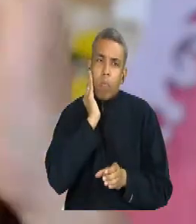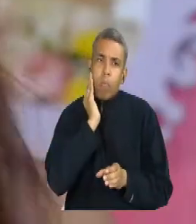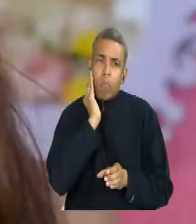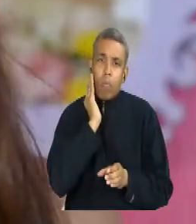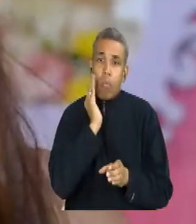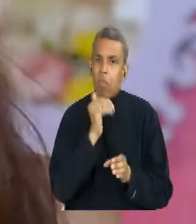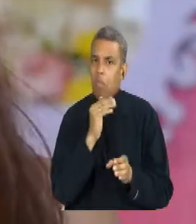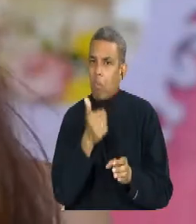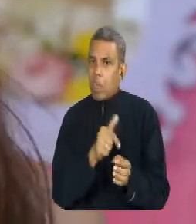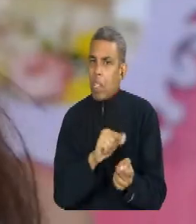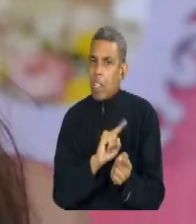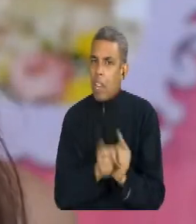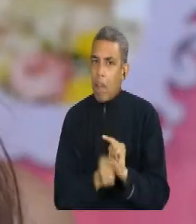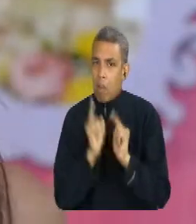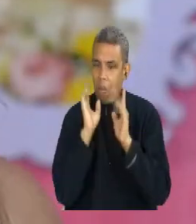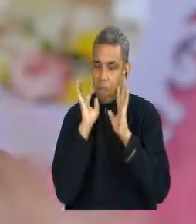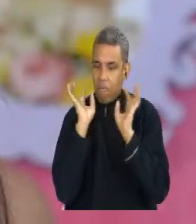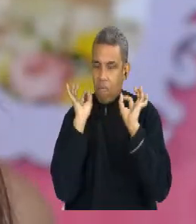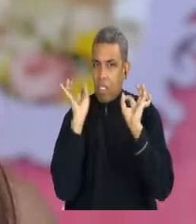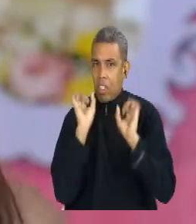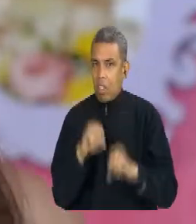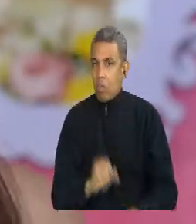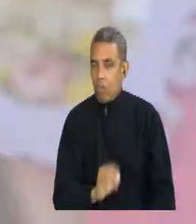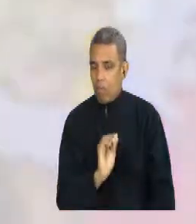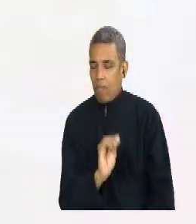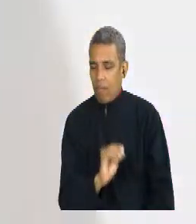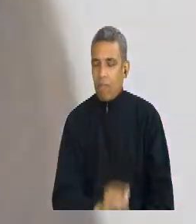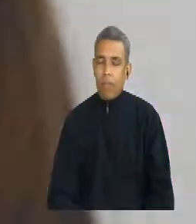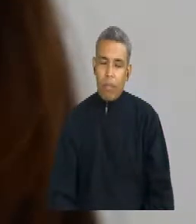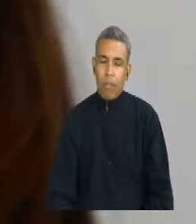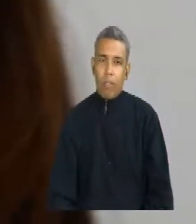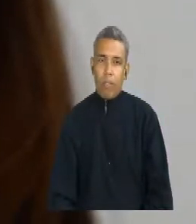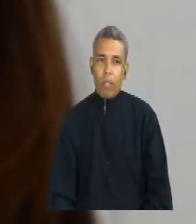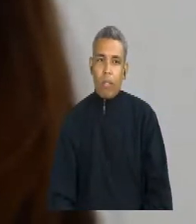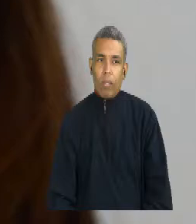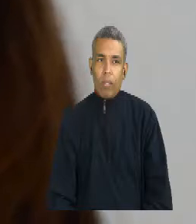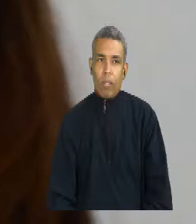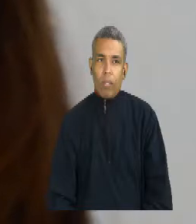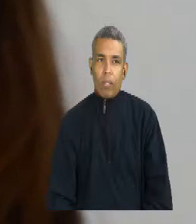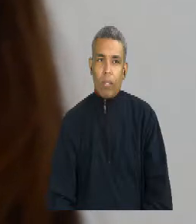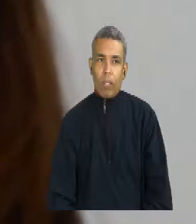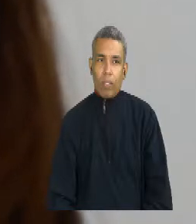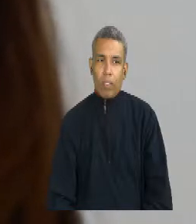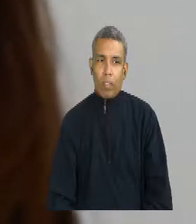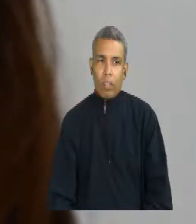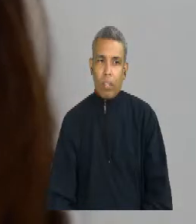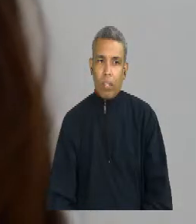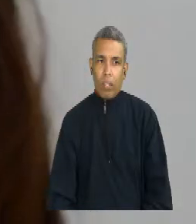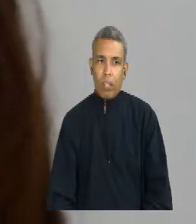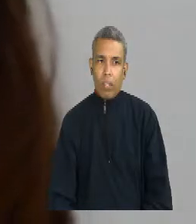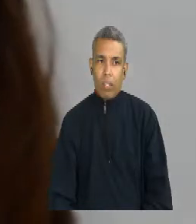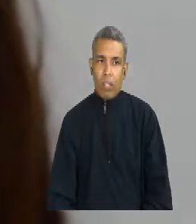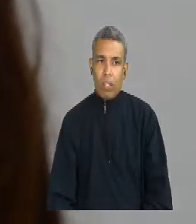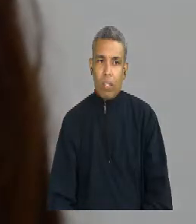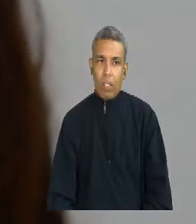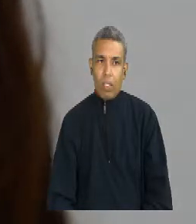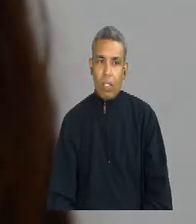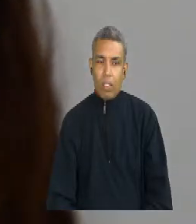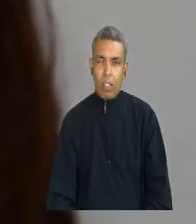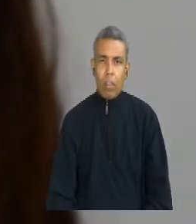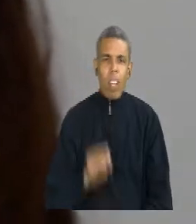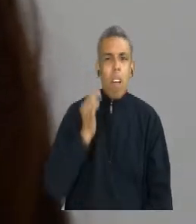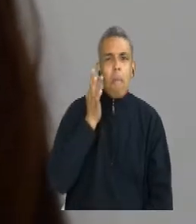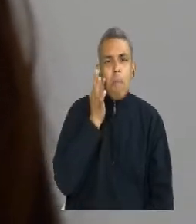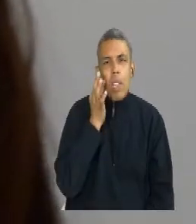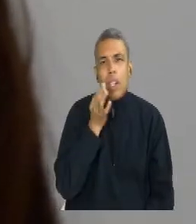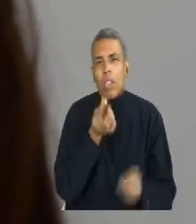cambio, el absoluto un cambio del tamaño y del color del barrito. Esta mascarilla es especial para la piel grasosa,